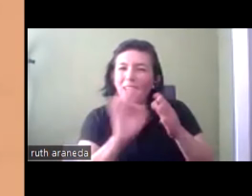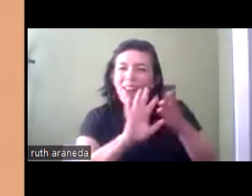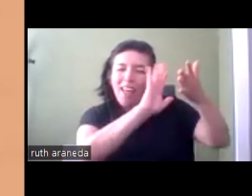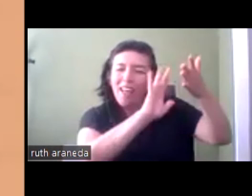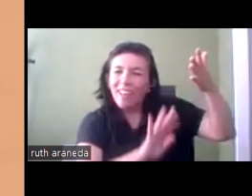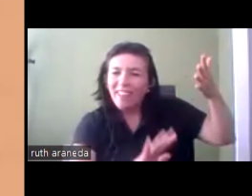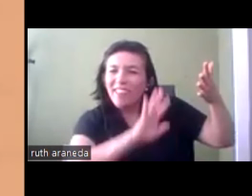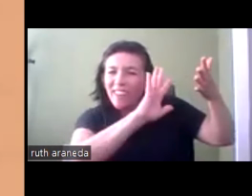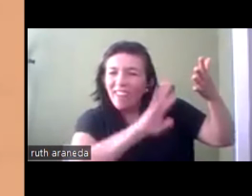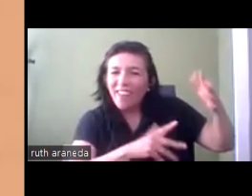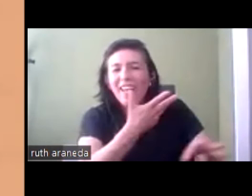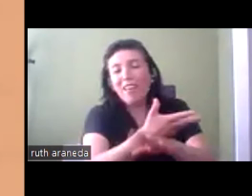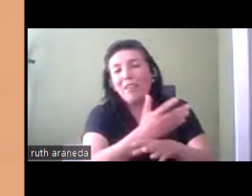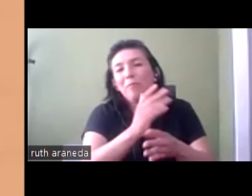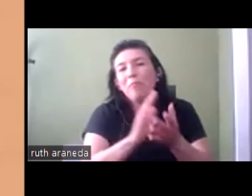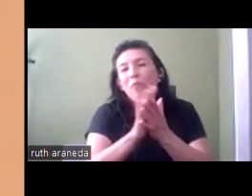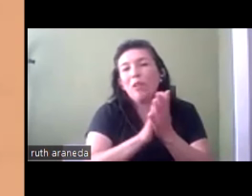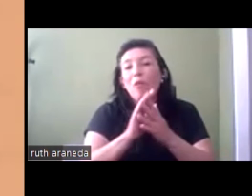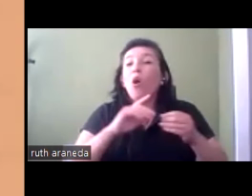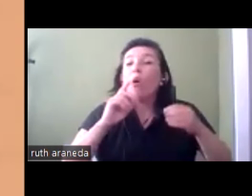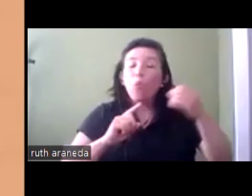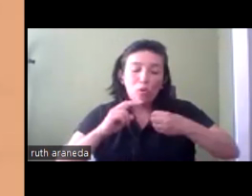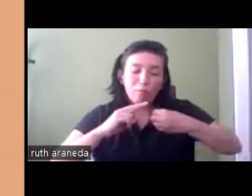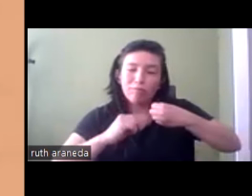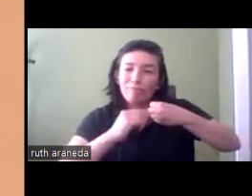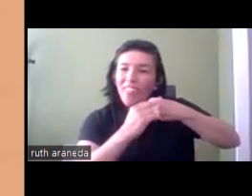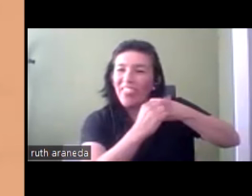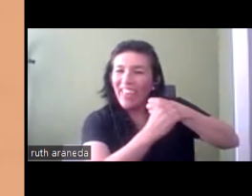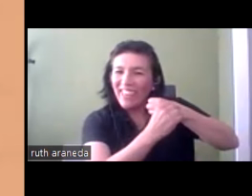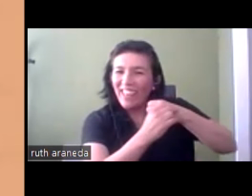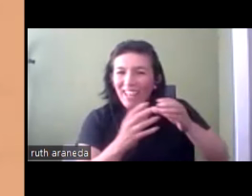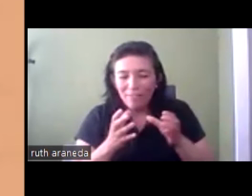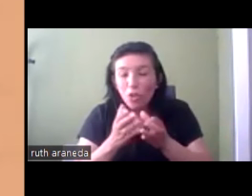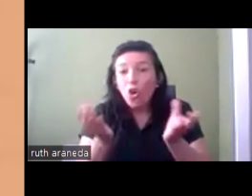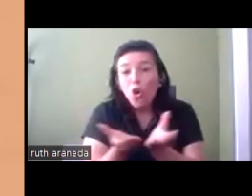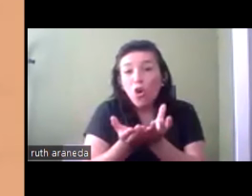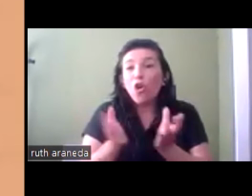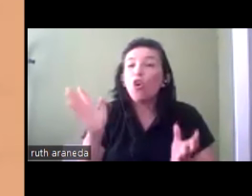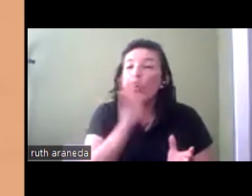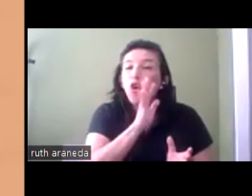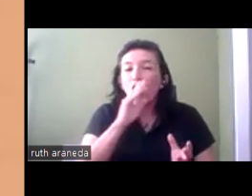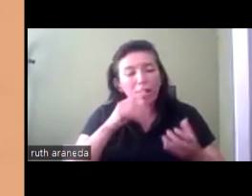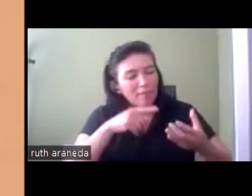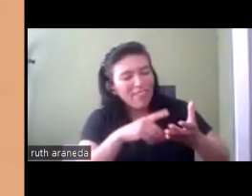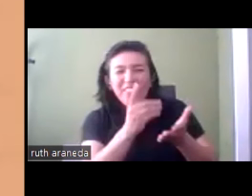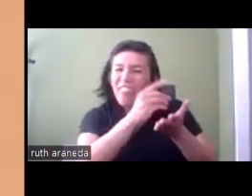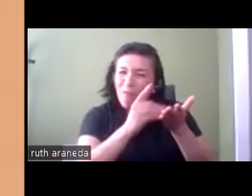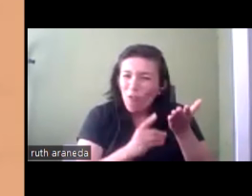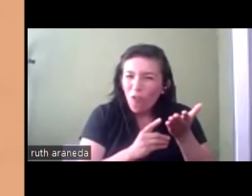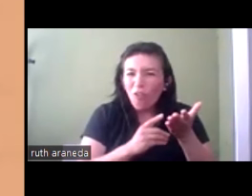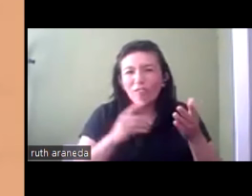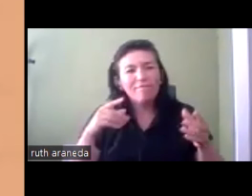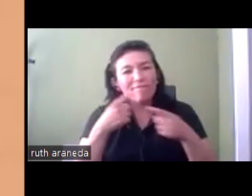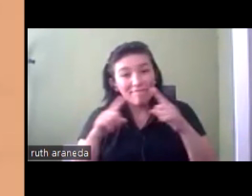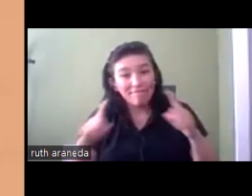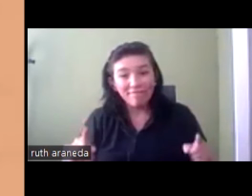tienen como componente de cerámica diaguita. Vamos a examinar sus motivos, sus colores y otros elementos distintivos de esta cerámica.